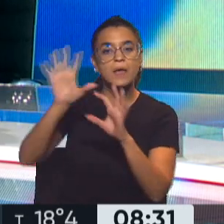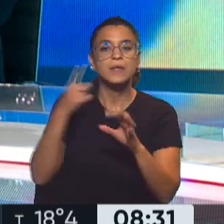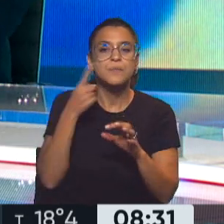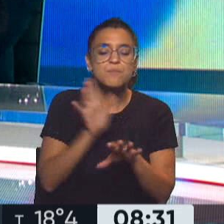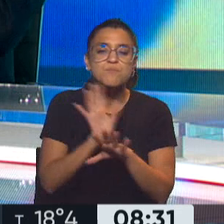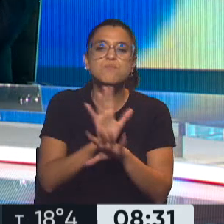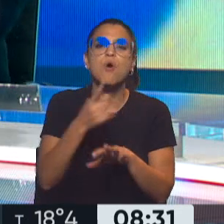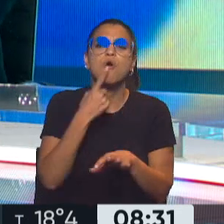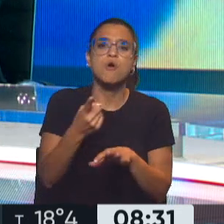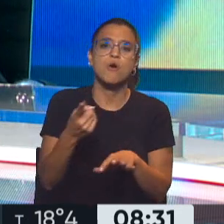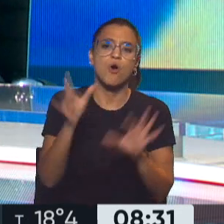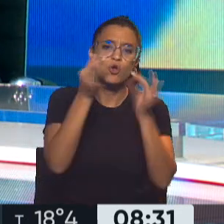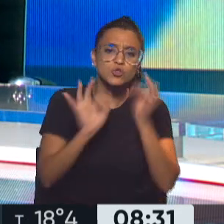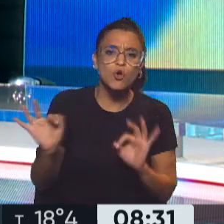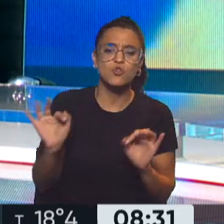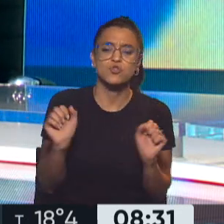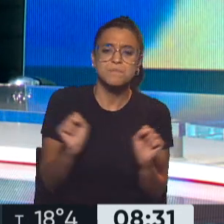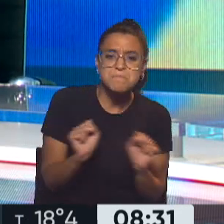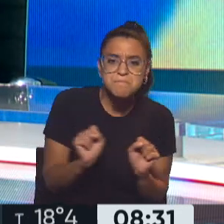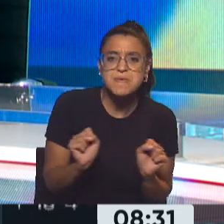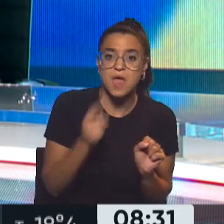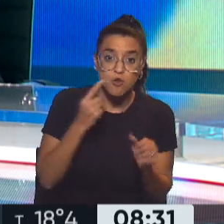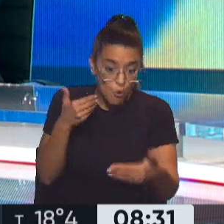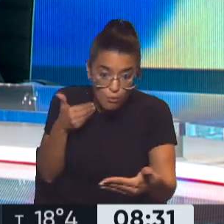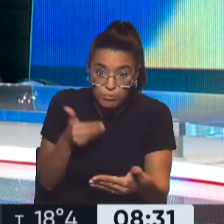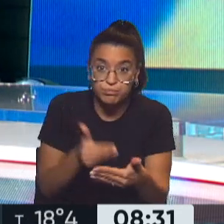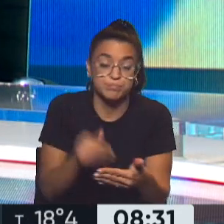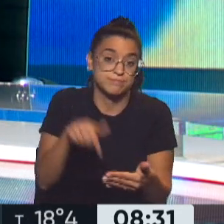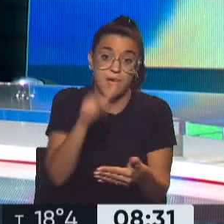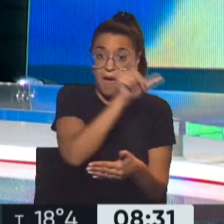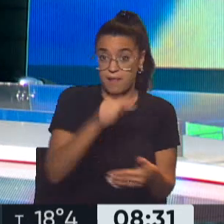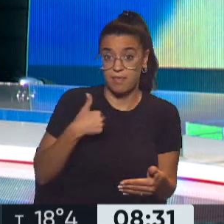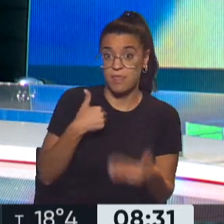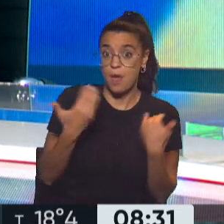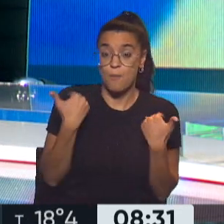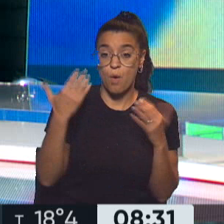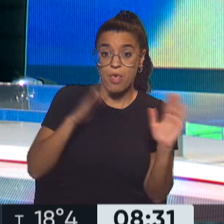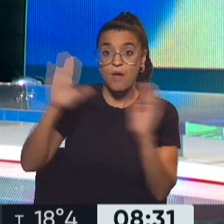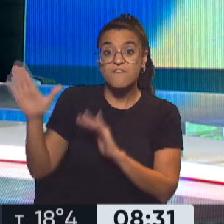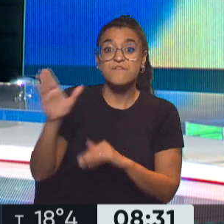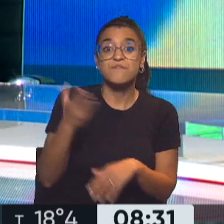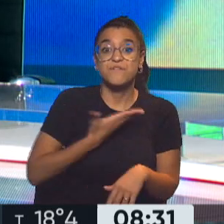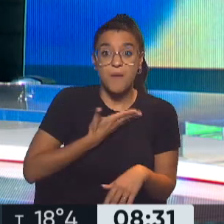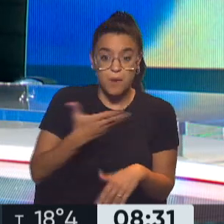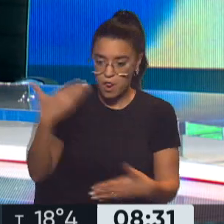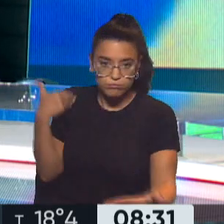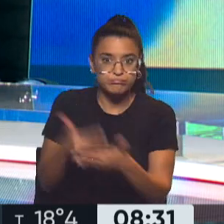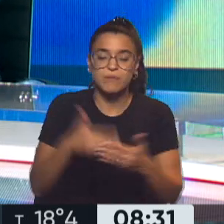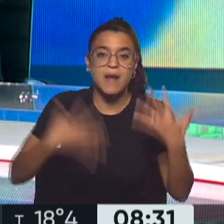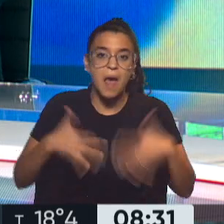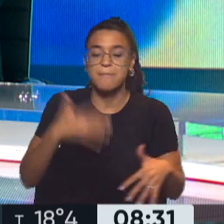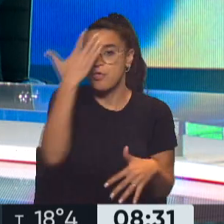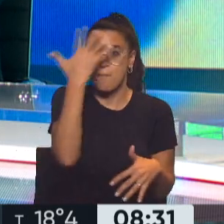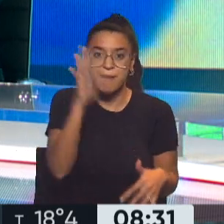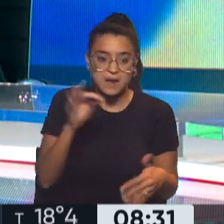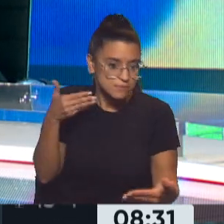otoño, casi invierno europeo, está a la vuelta de la esquina de la República Argentina y el mes de febrero llega muy rápido y el mes de marzo